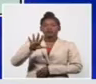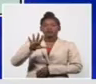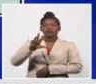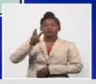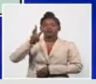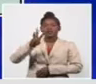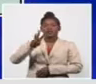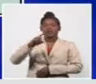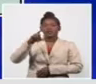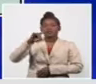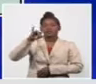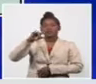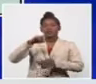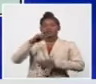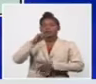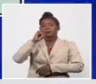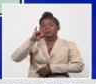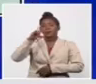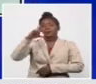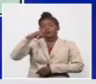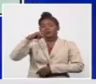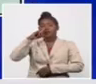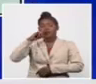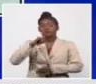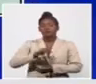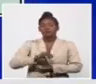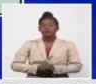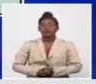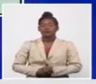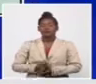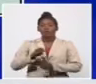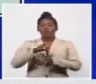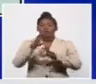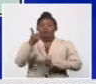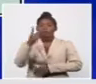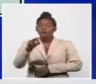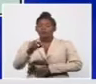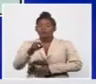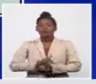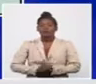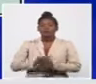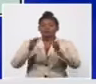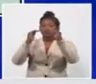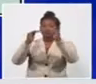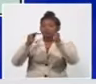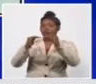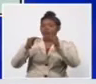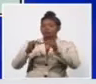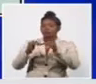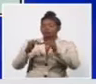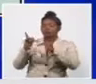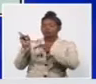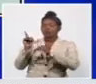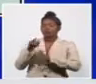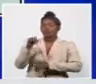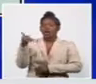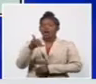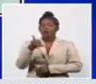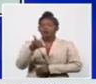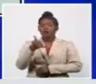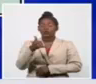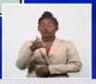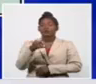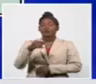Batabanó 2, de Madruga 20, de Bejucal 2, de Jaruco, Nueva Paz y San Nicolás, 1